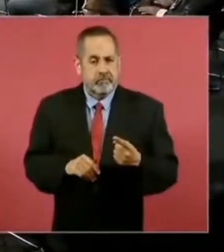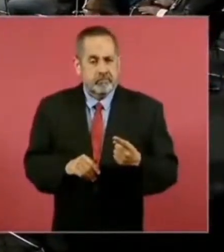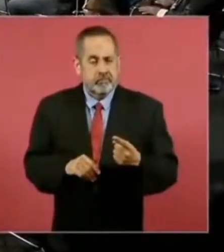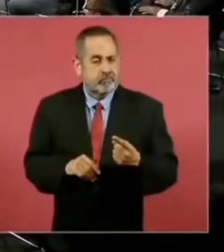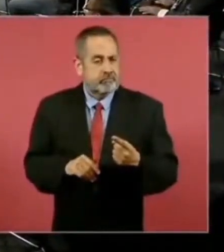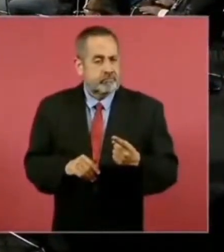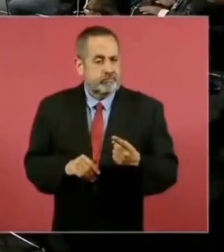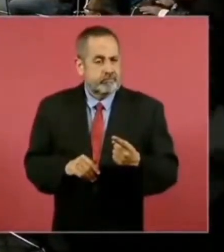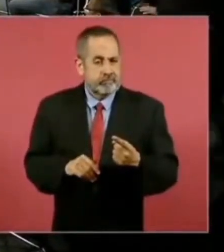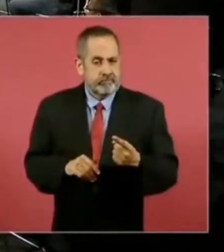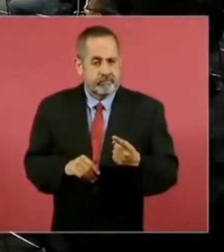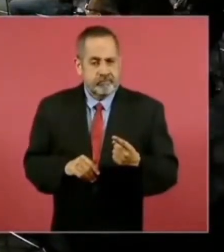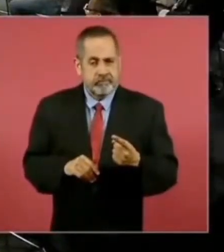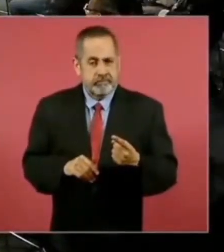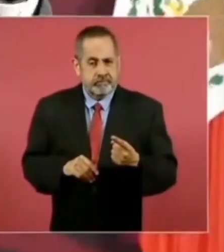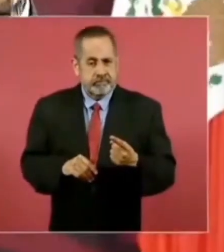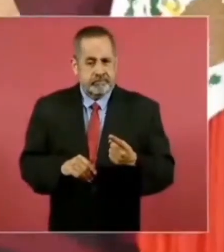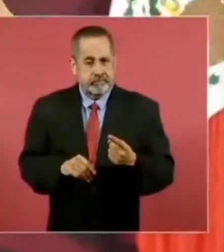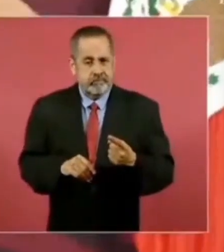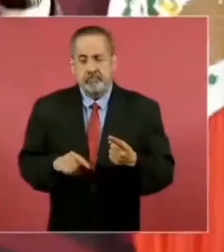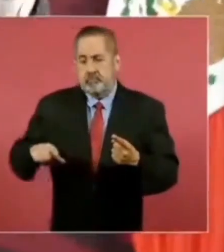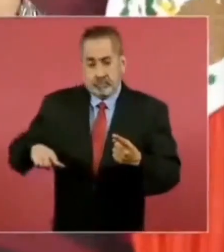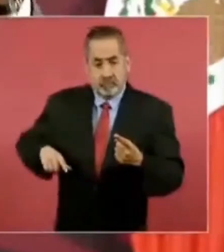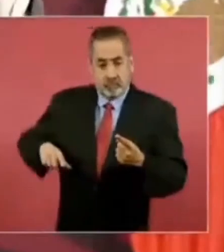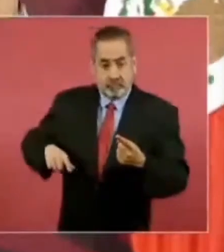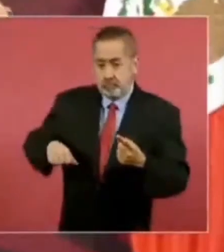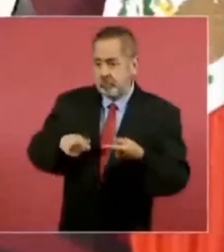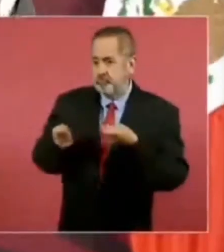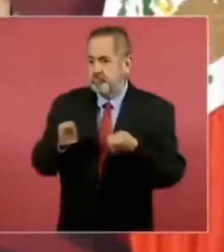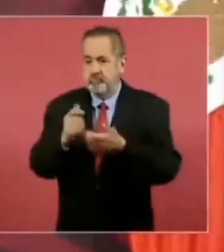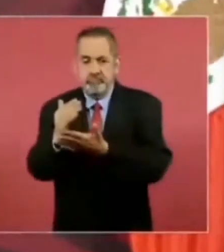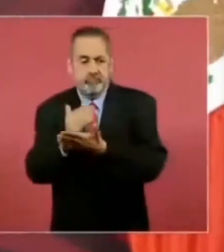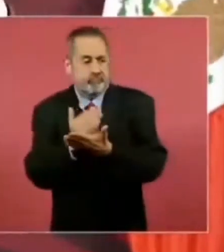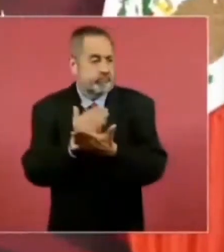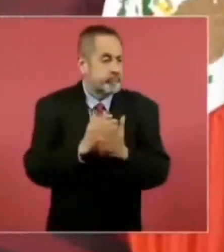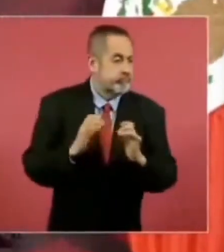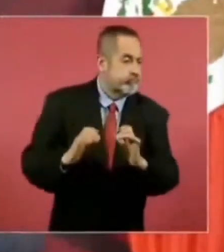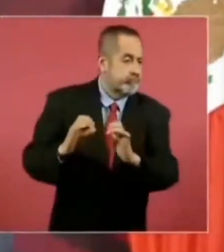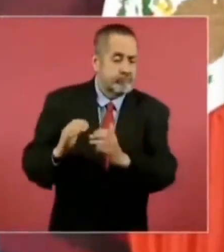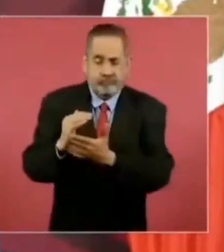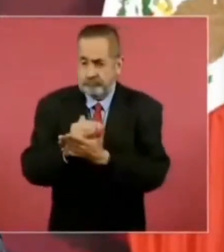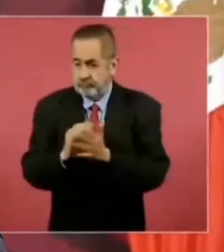lo del consumo masivo de droga en México, no.